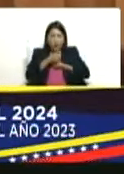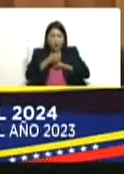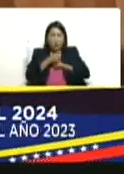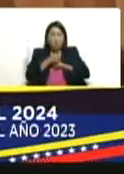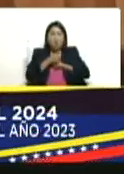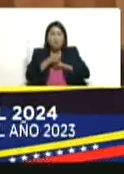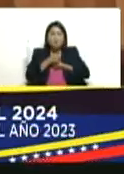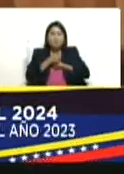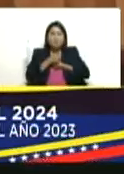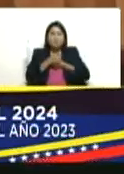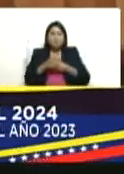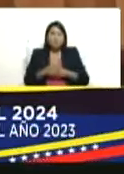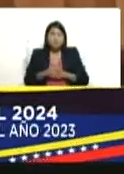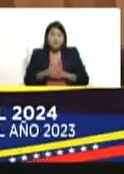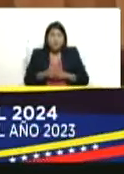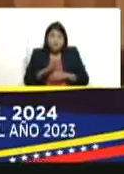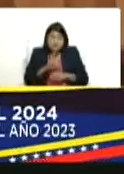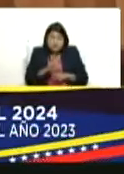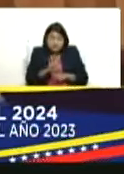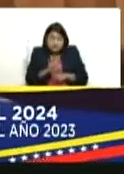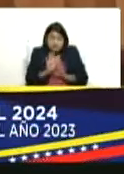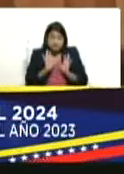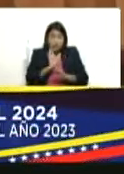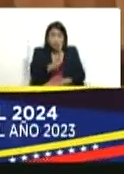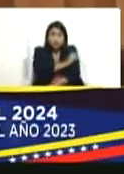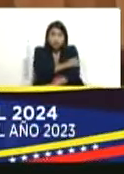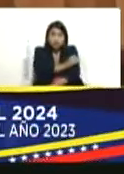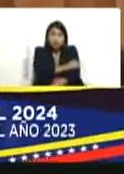deseo de venganza. Parece que se impone.